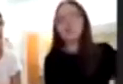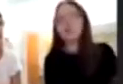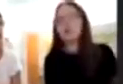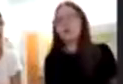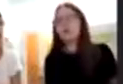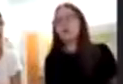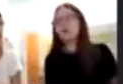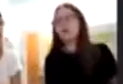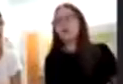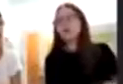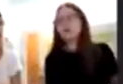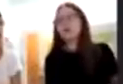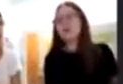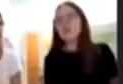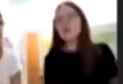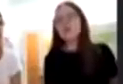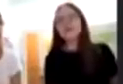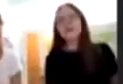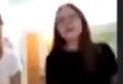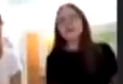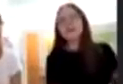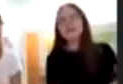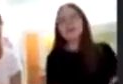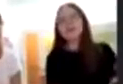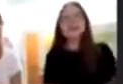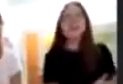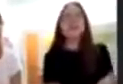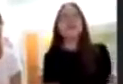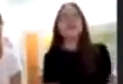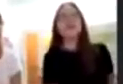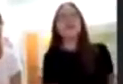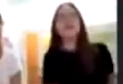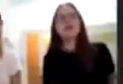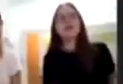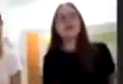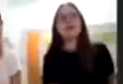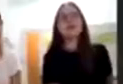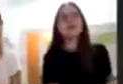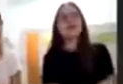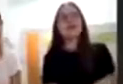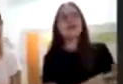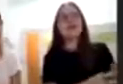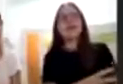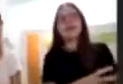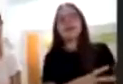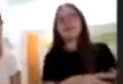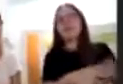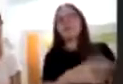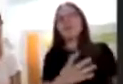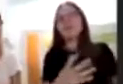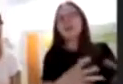está todo el pasto cortadito, de borde a borde, y se ha perdido por ahí el poder apreciar